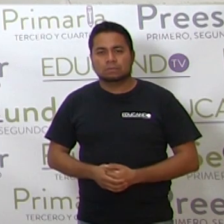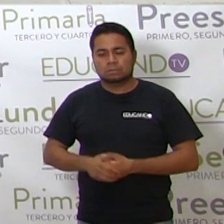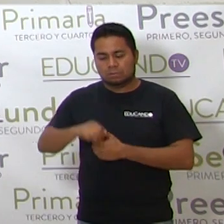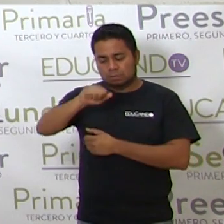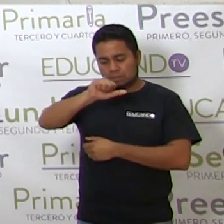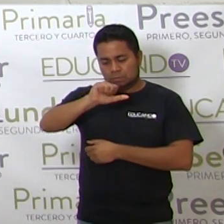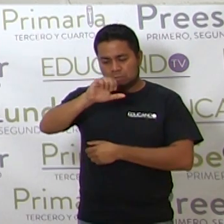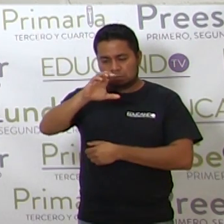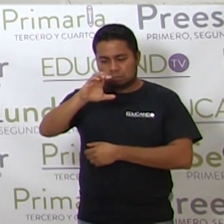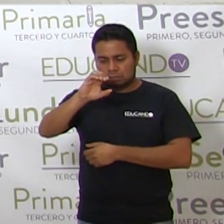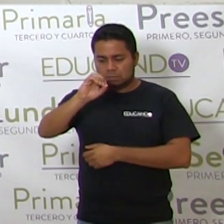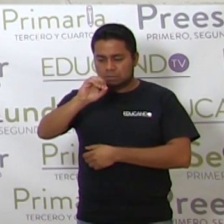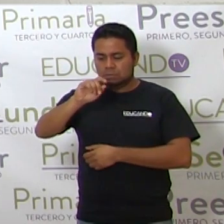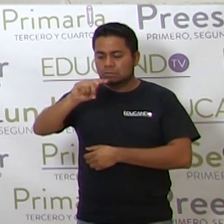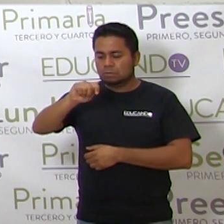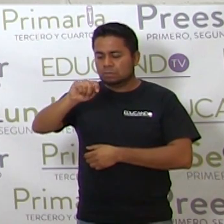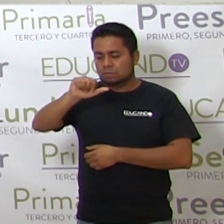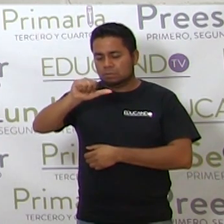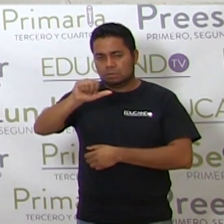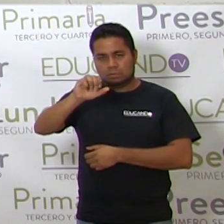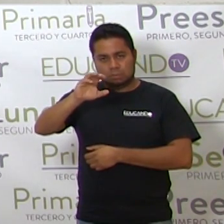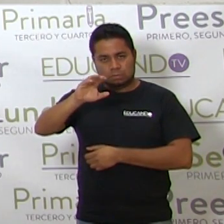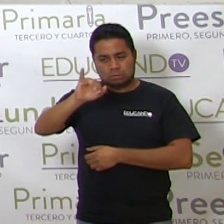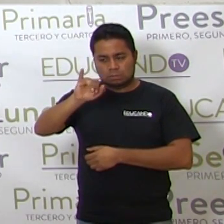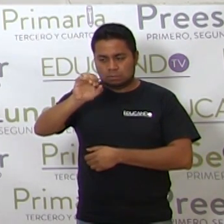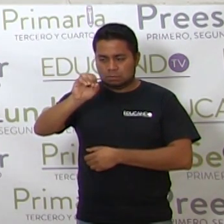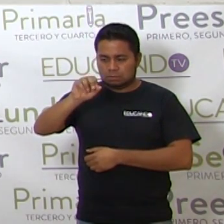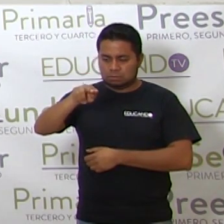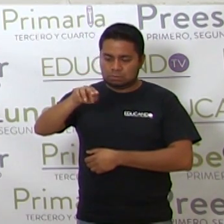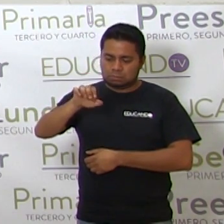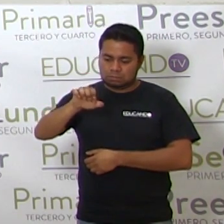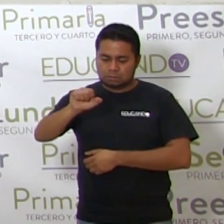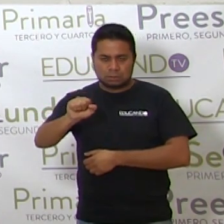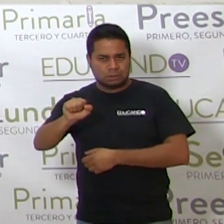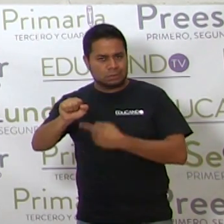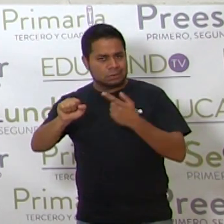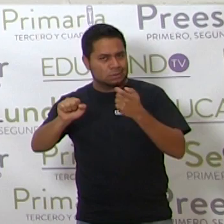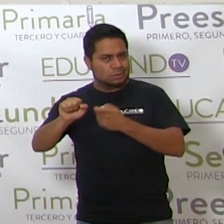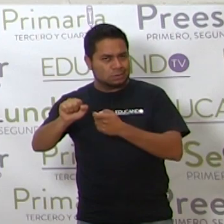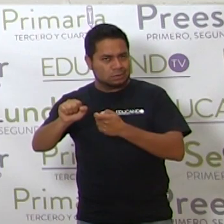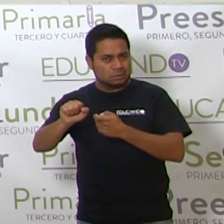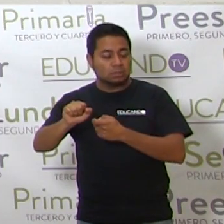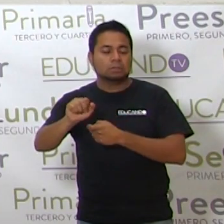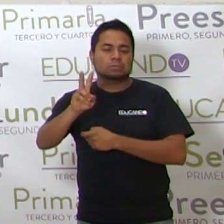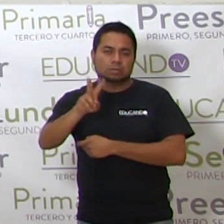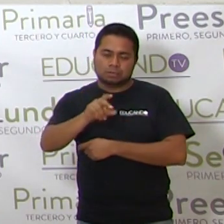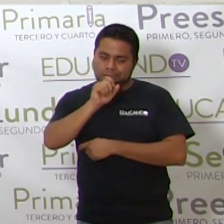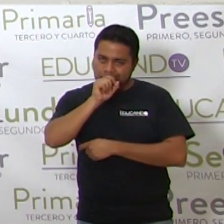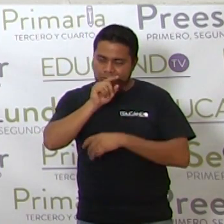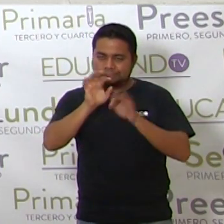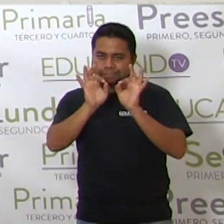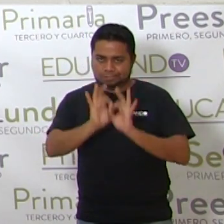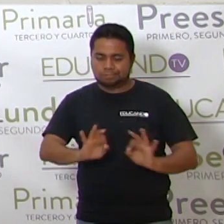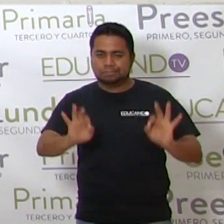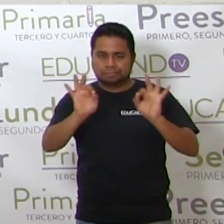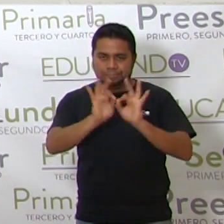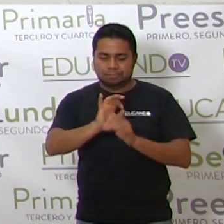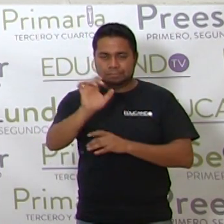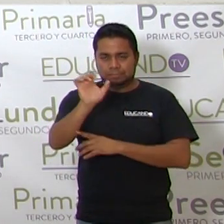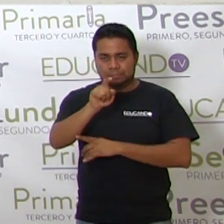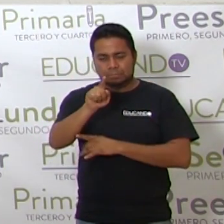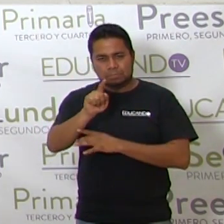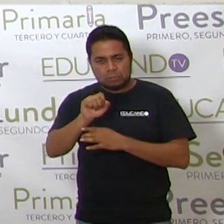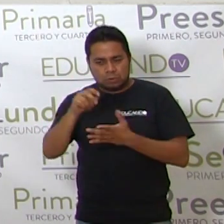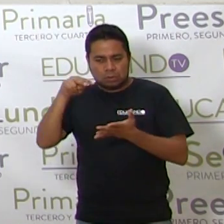acciones bien las acotaciones son muy importantes al momento de realizar